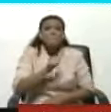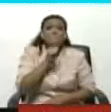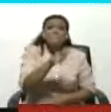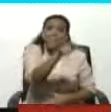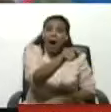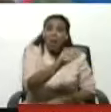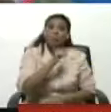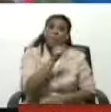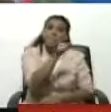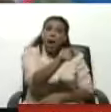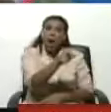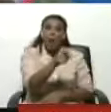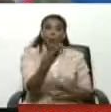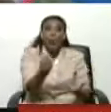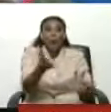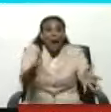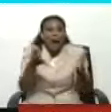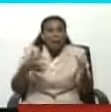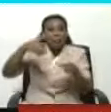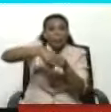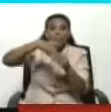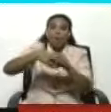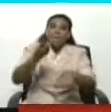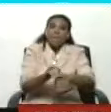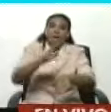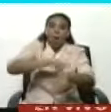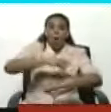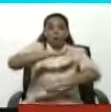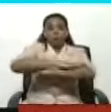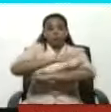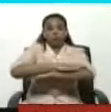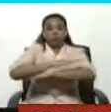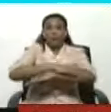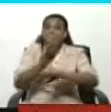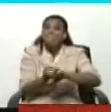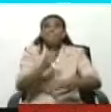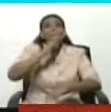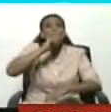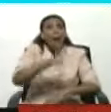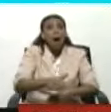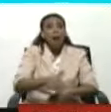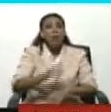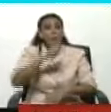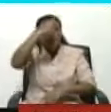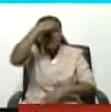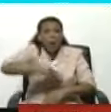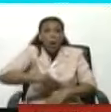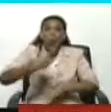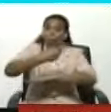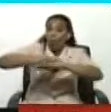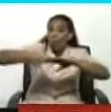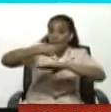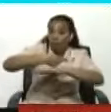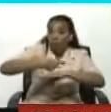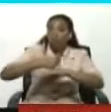malos, cuando ganan elecciones son peores. Son malos como